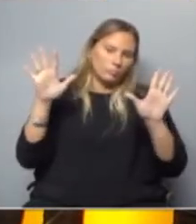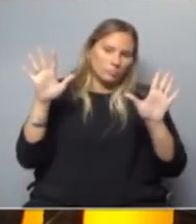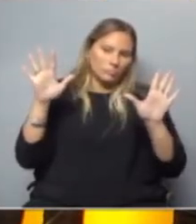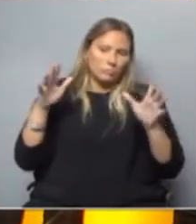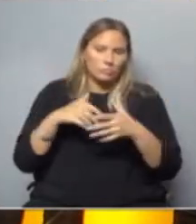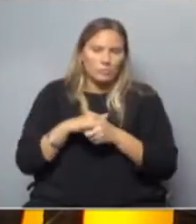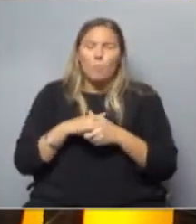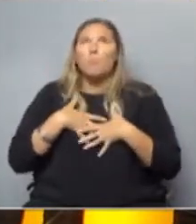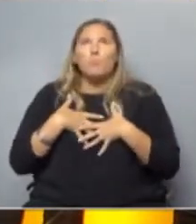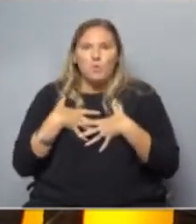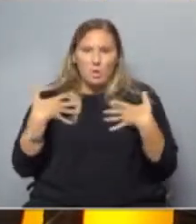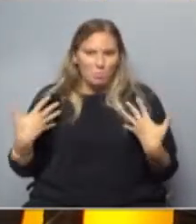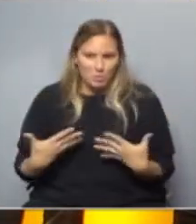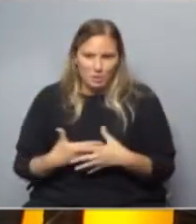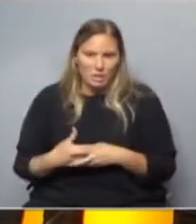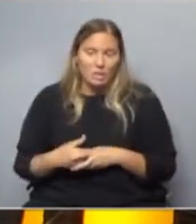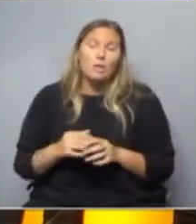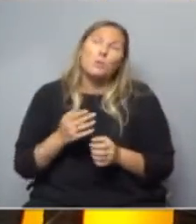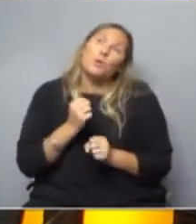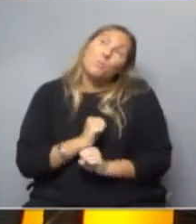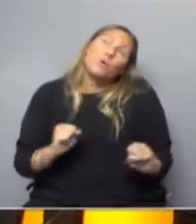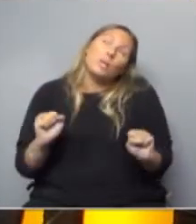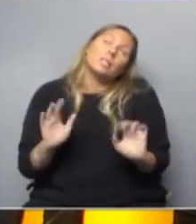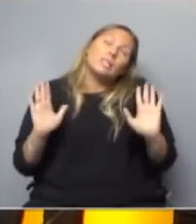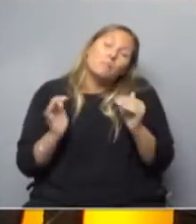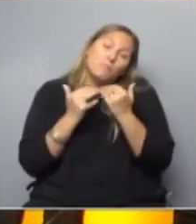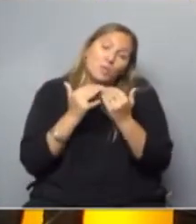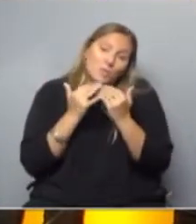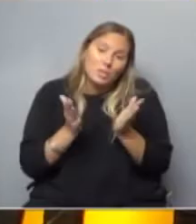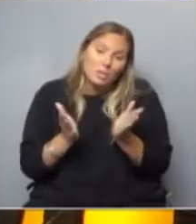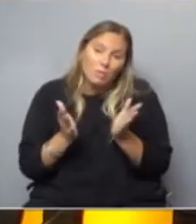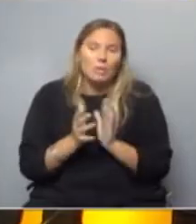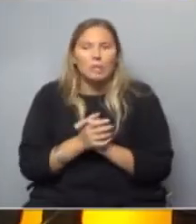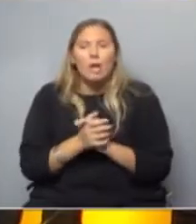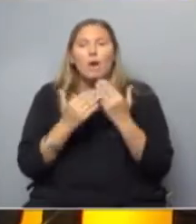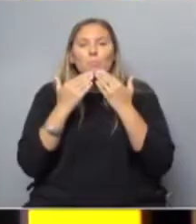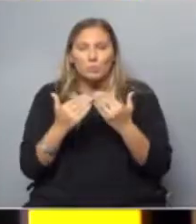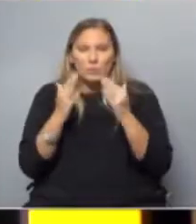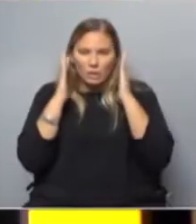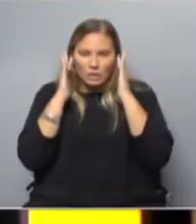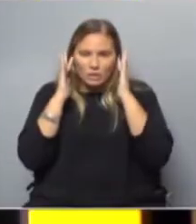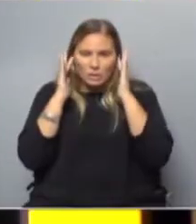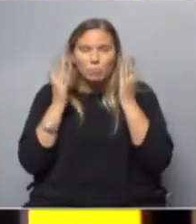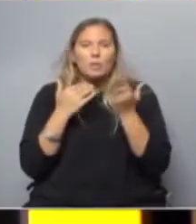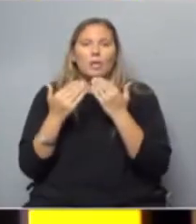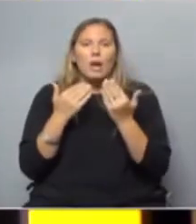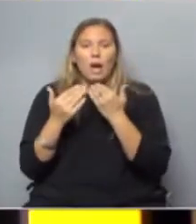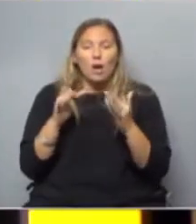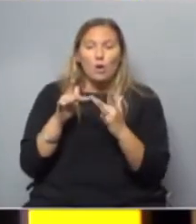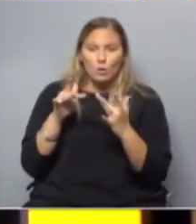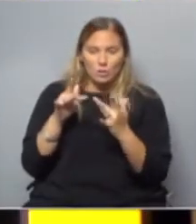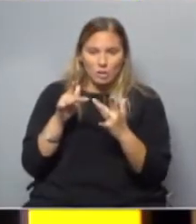algo muy, muy emocionante, ¿no? Y bueno, ¿quién te dice? ¿Quién te dice? Fernando Sima, muchas gracias por estos minutos, por este